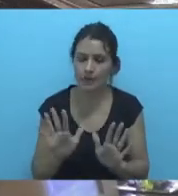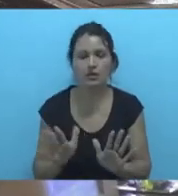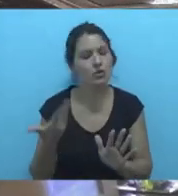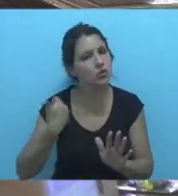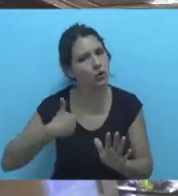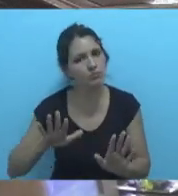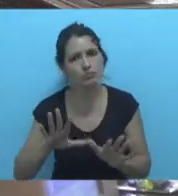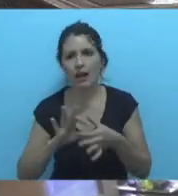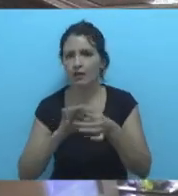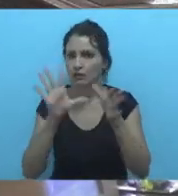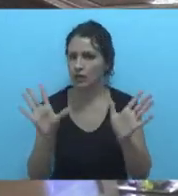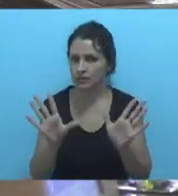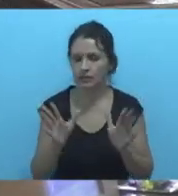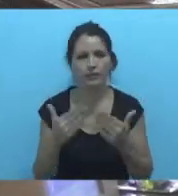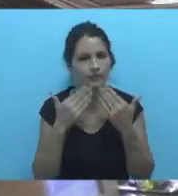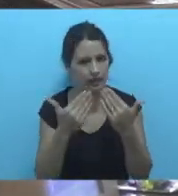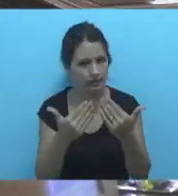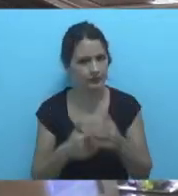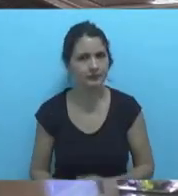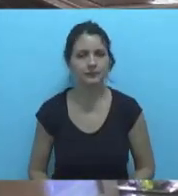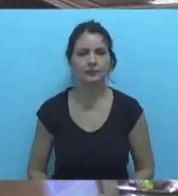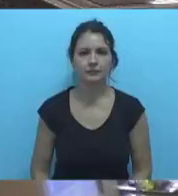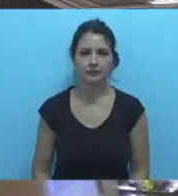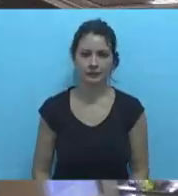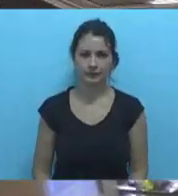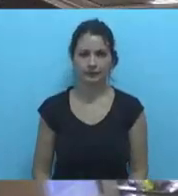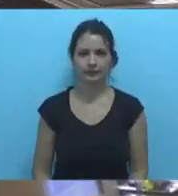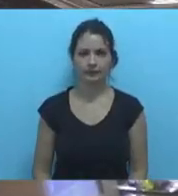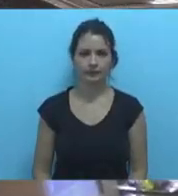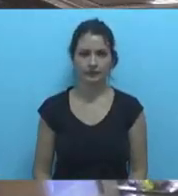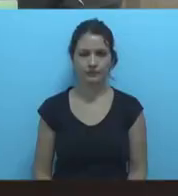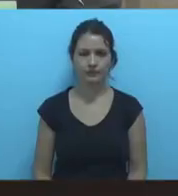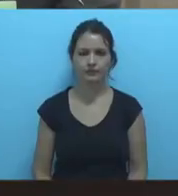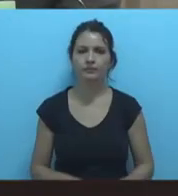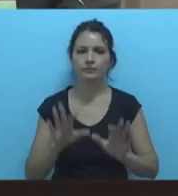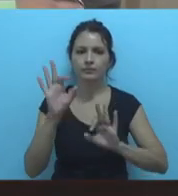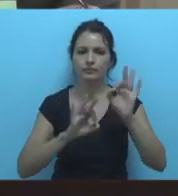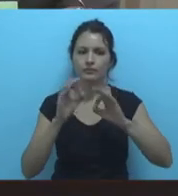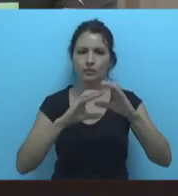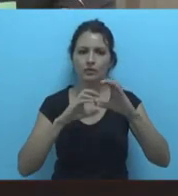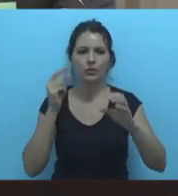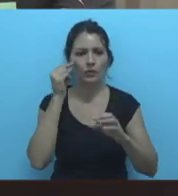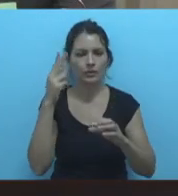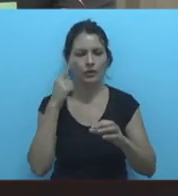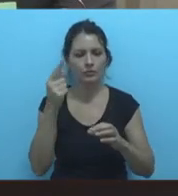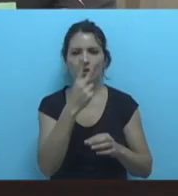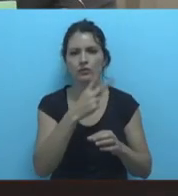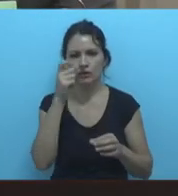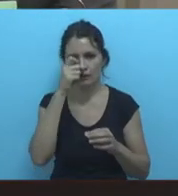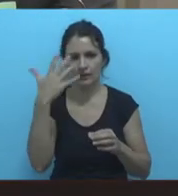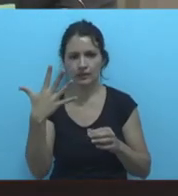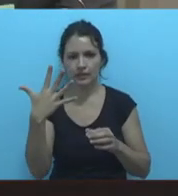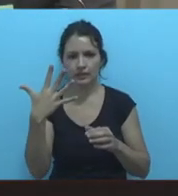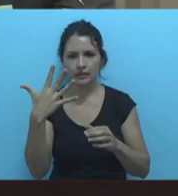cualquier democracia. Gracias, señora Presidenta. Gracias, diputado. Proyecto de comunicación 42.225 del